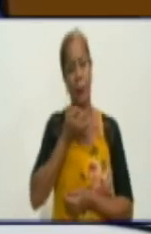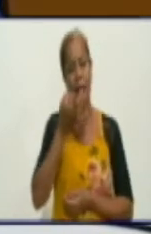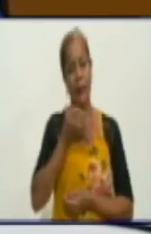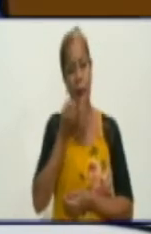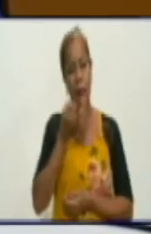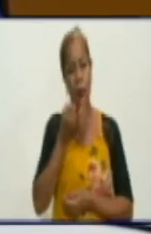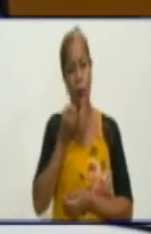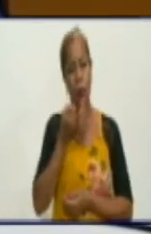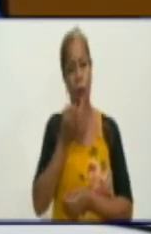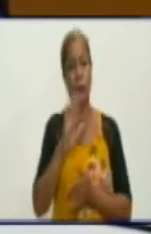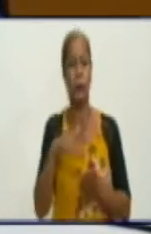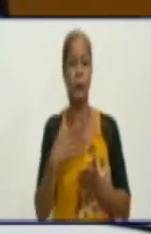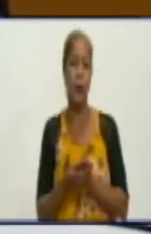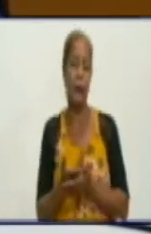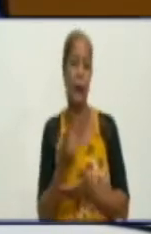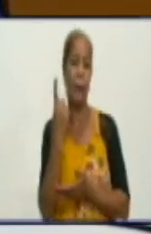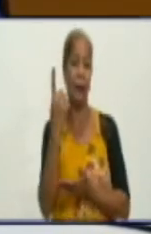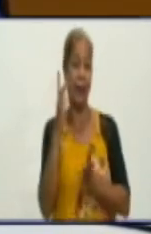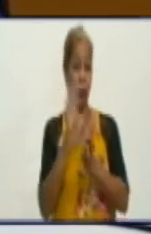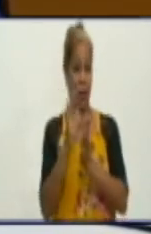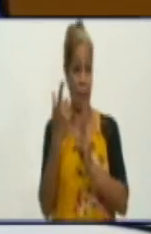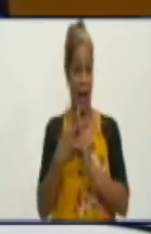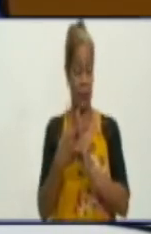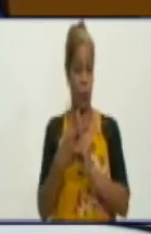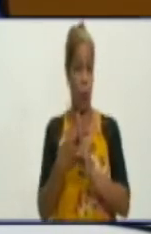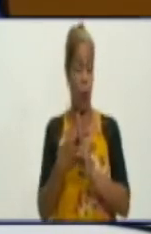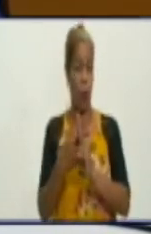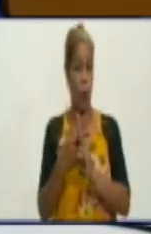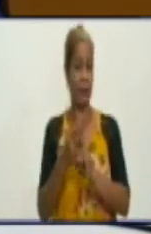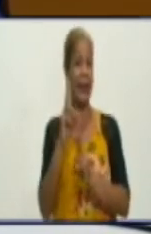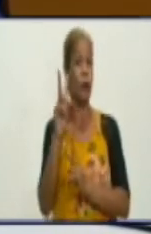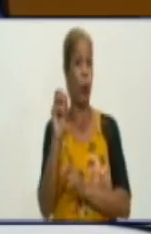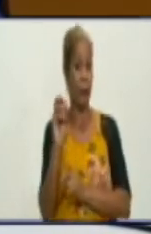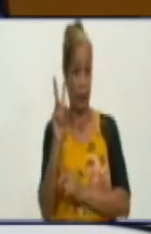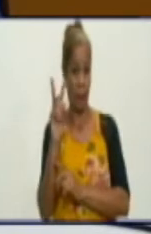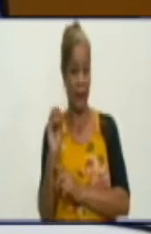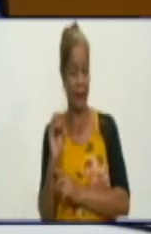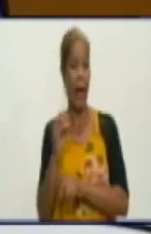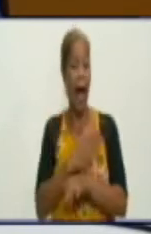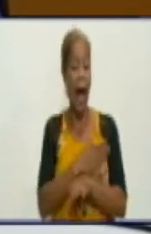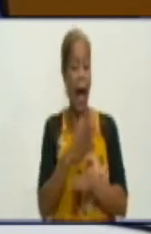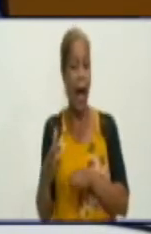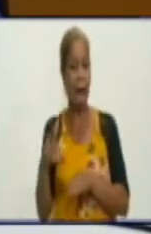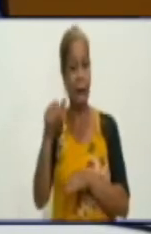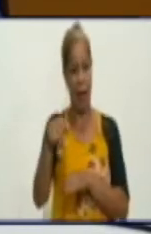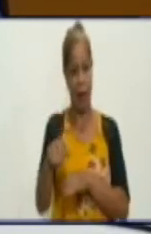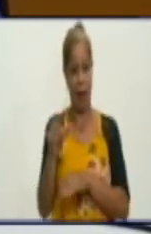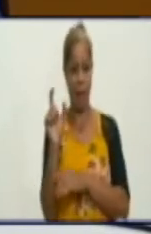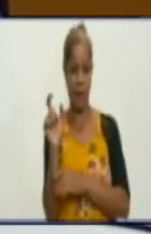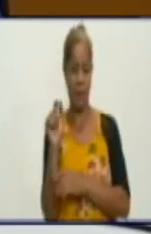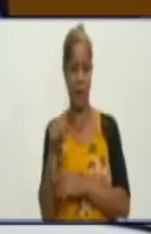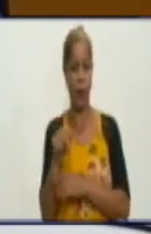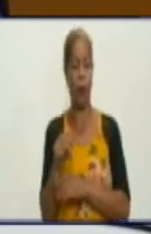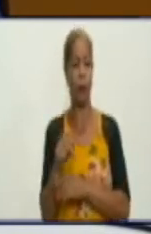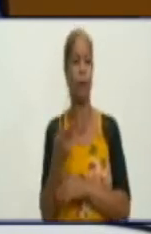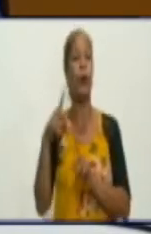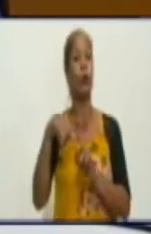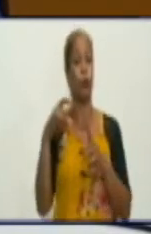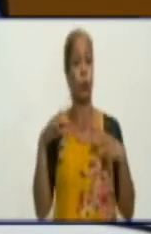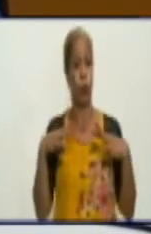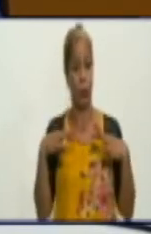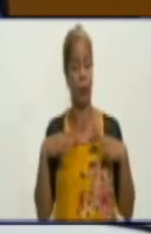del 2020 hasta la fecha. Pudiéramos decir que el sector del turismo ha sido uno de los más afectados